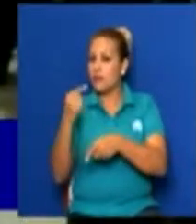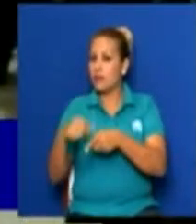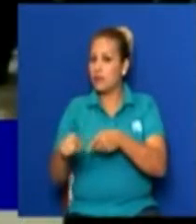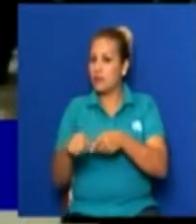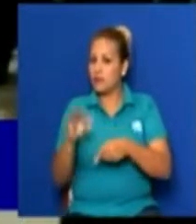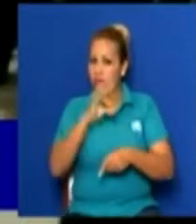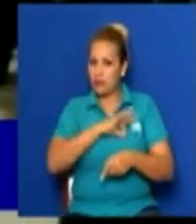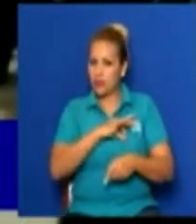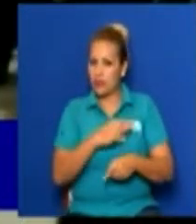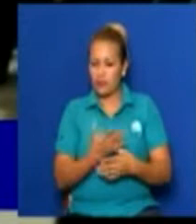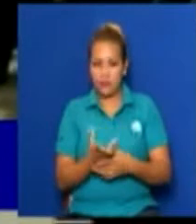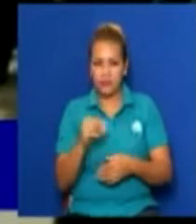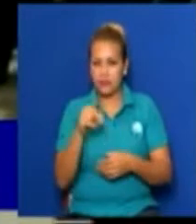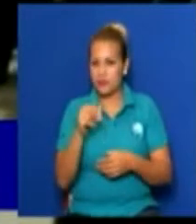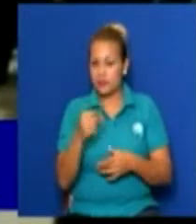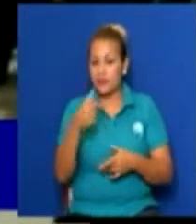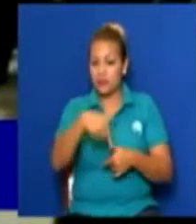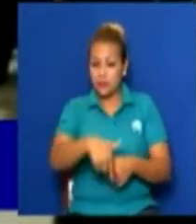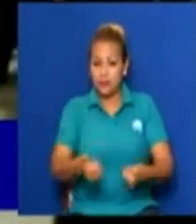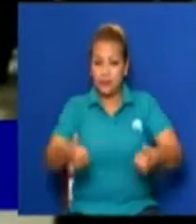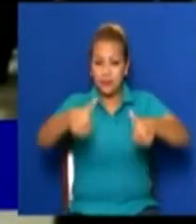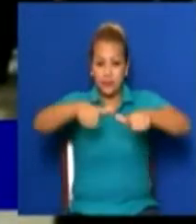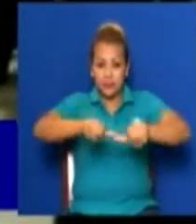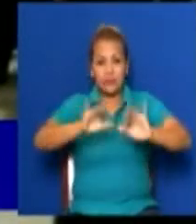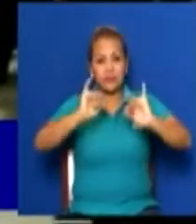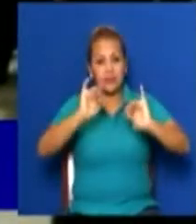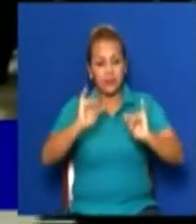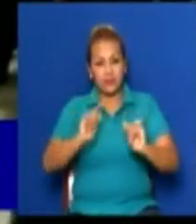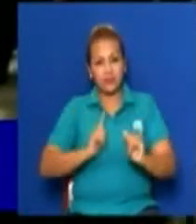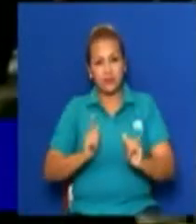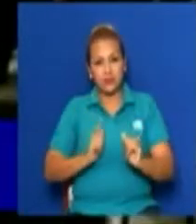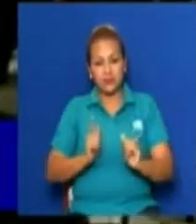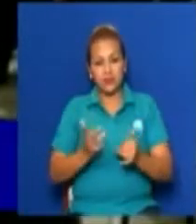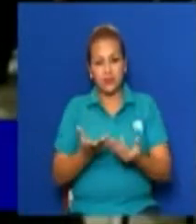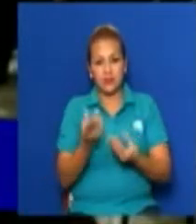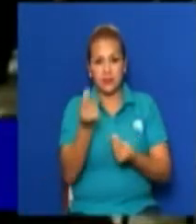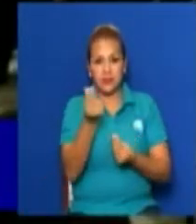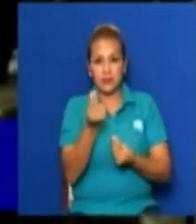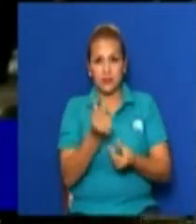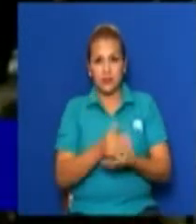¿verdad? Este convenio tiene la remuneración,